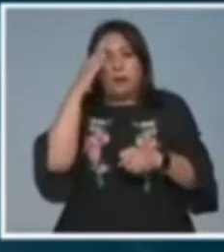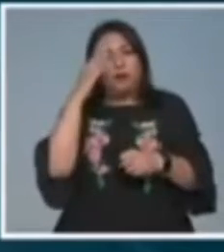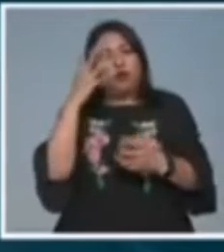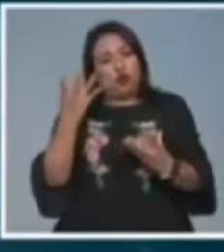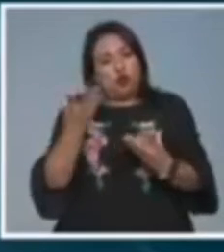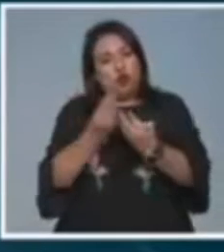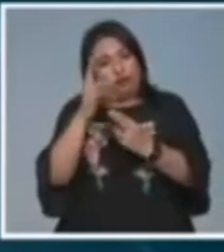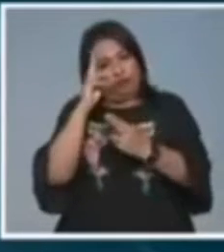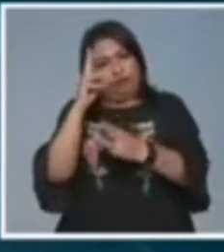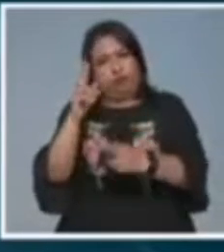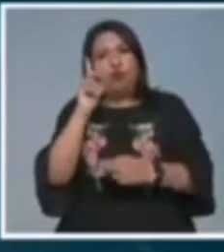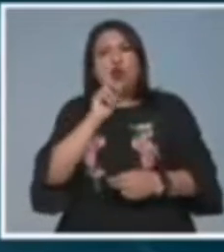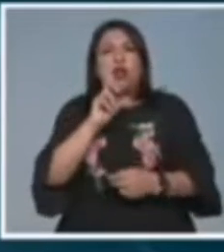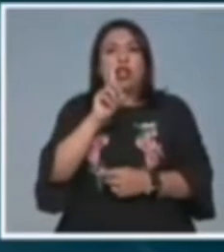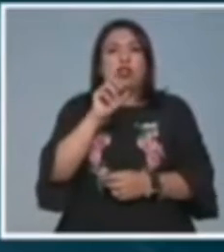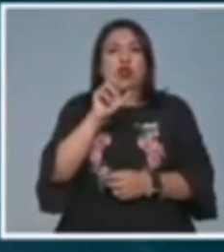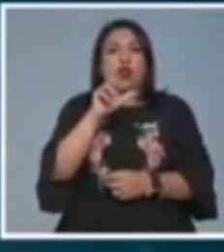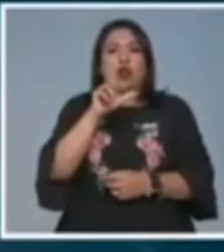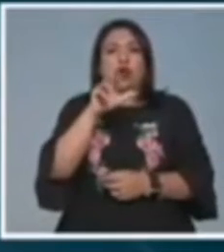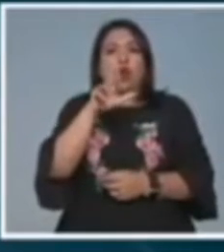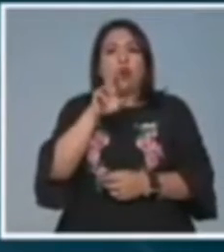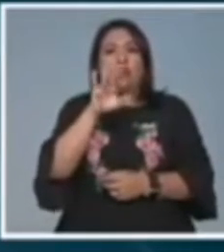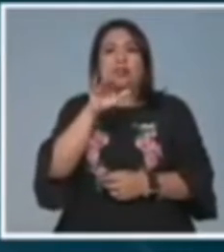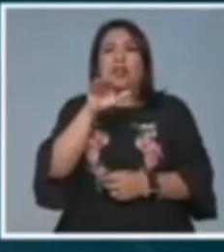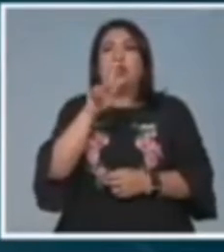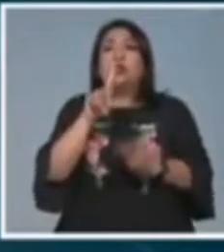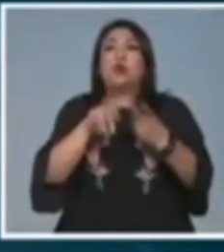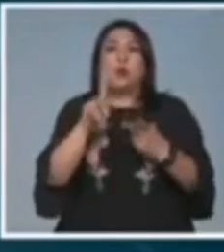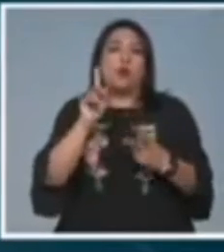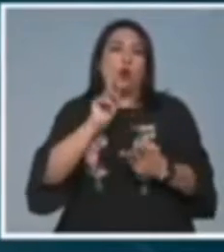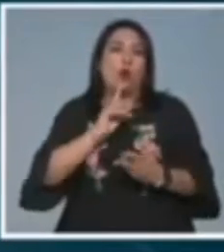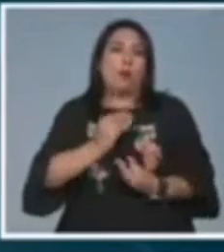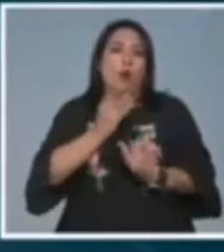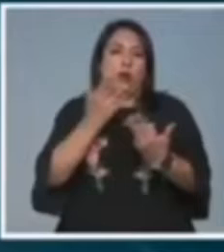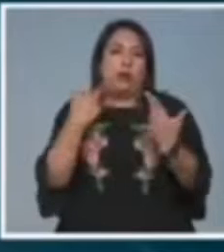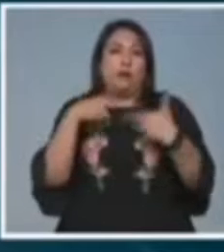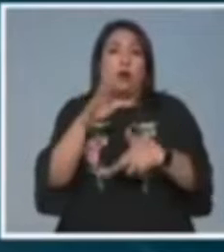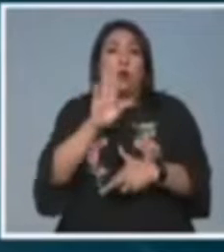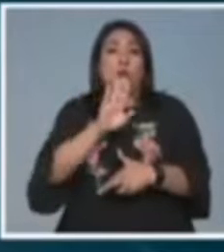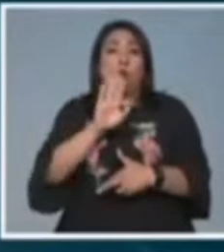del homenaje a Dolores Castro, poeta y maestra que falleció el pasado mes de marzo.